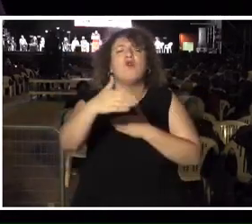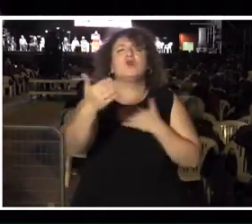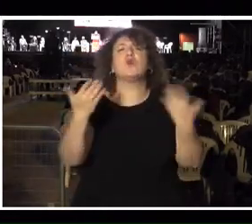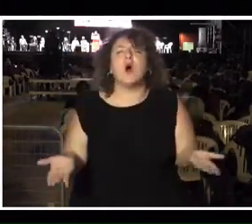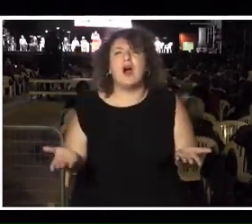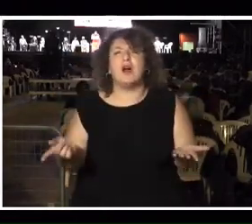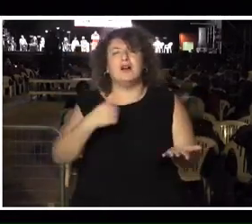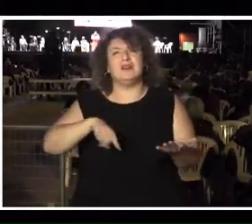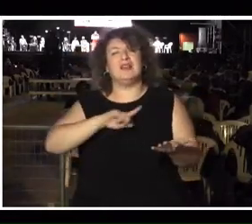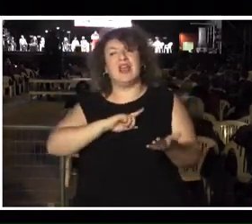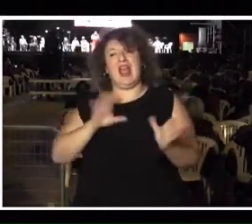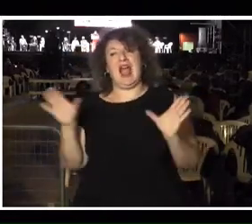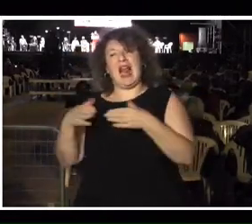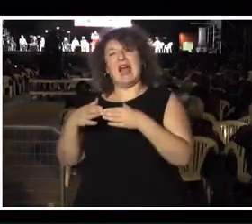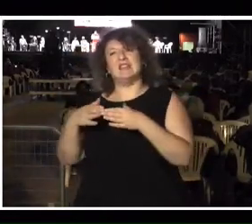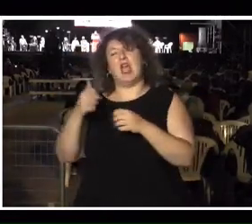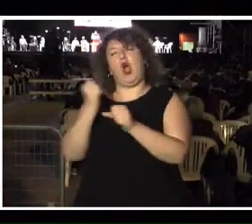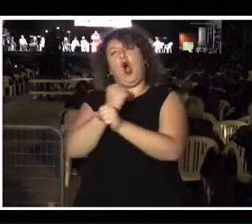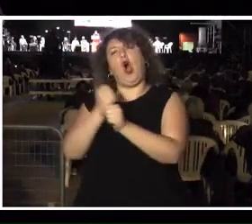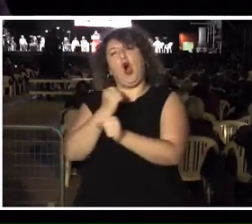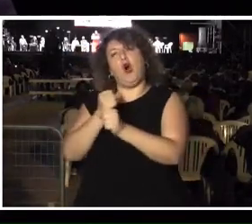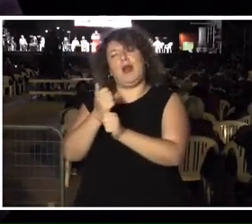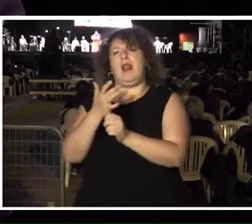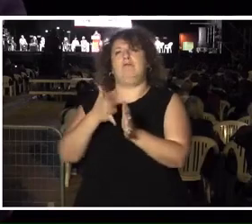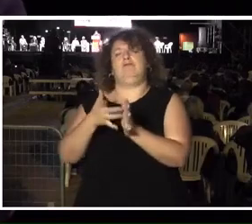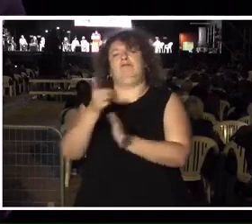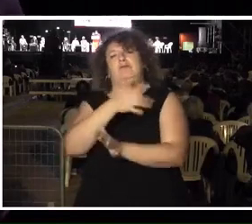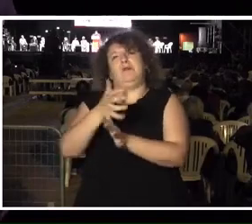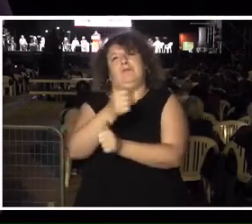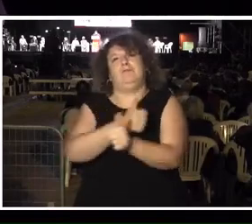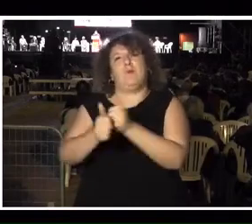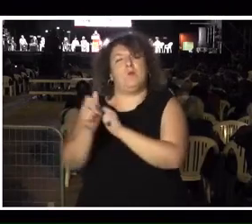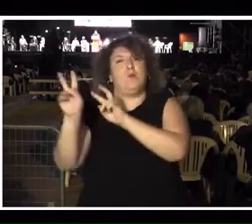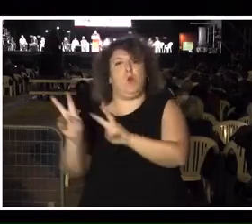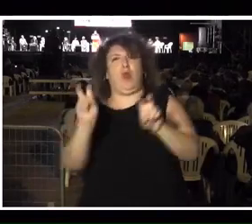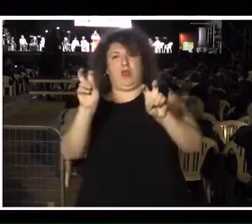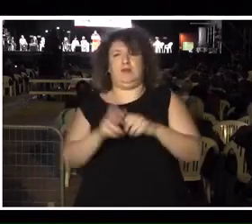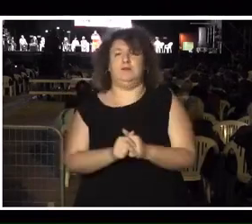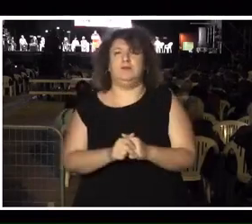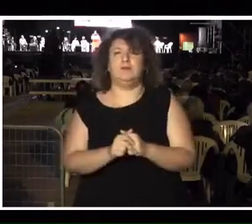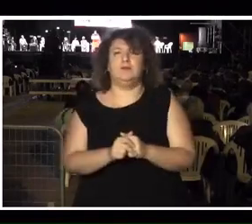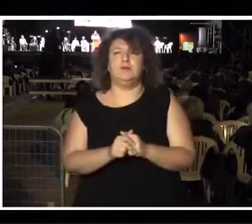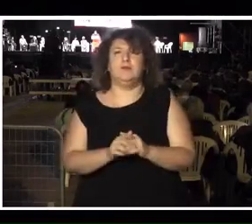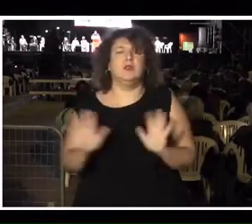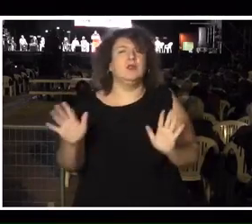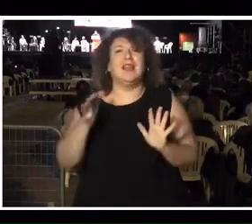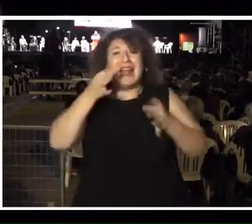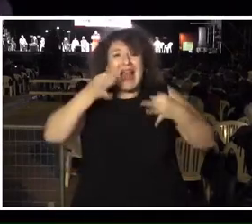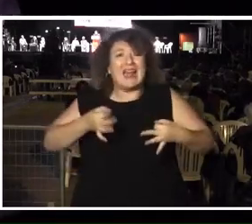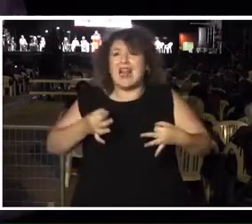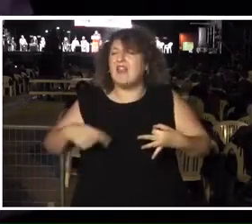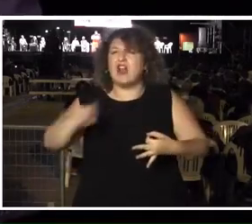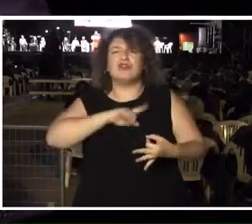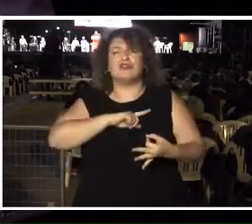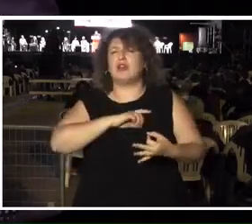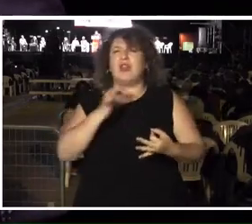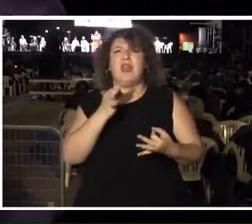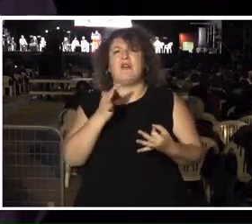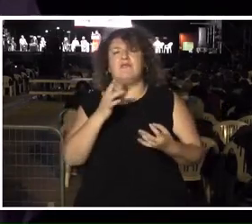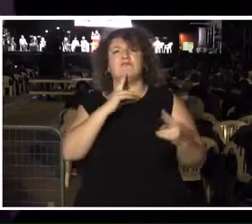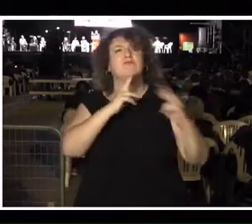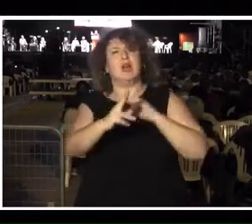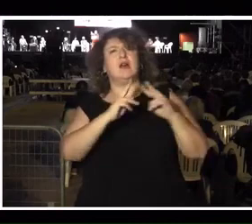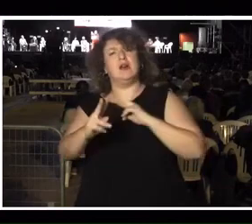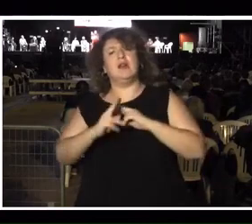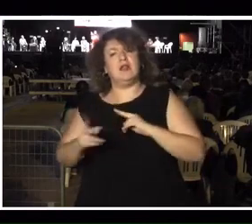como vanguardia de la clase. En la historia del PC ha regido siempre una realidad incontestable. Siempre, siempre,